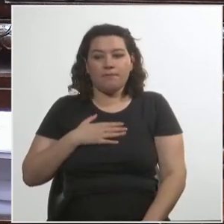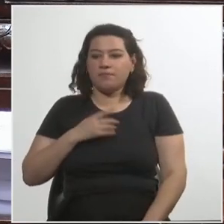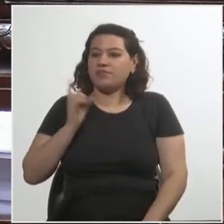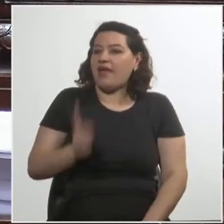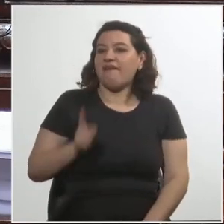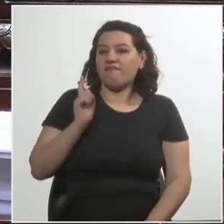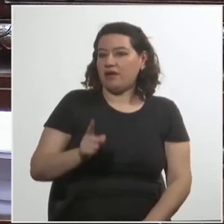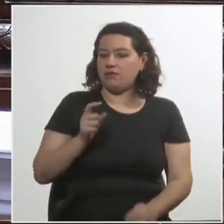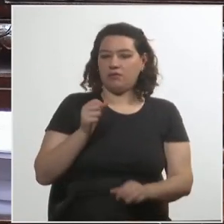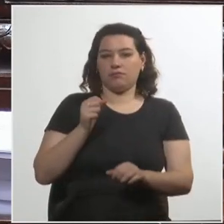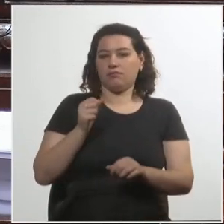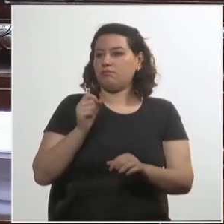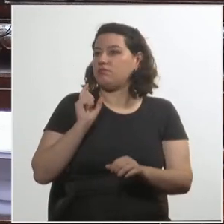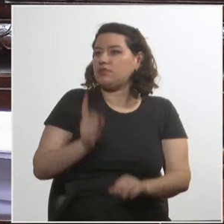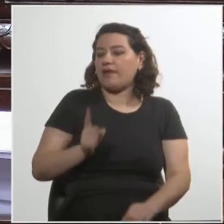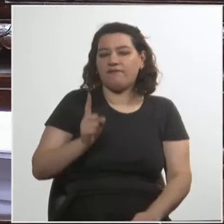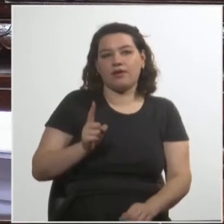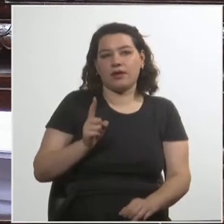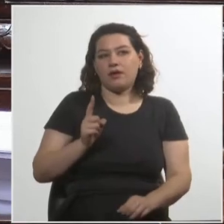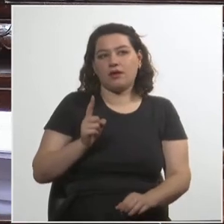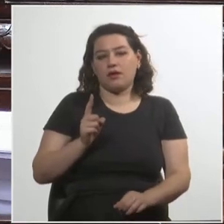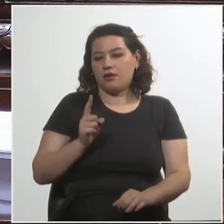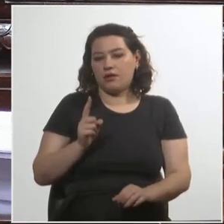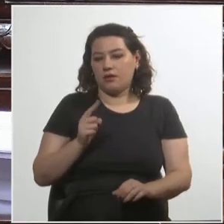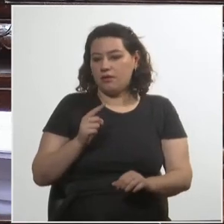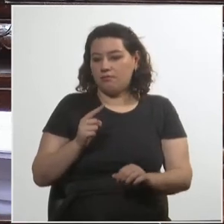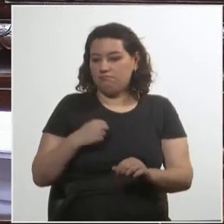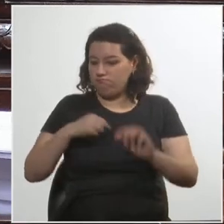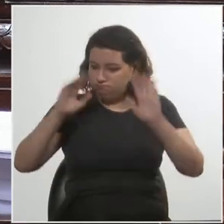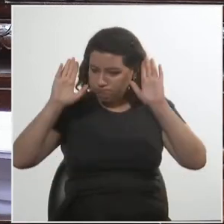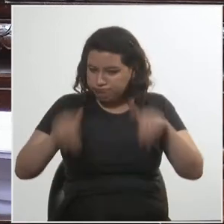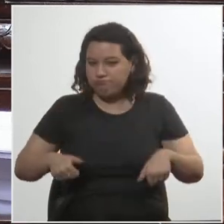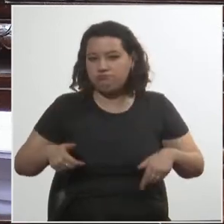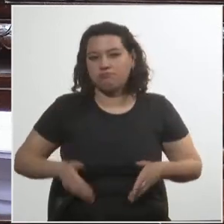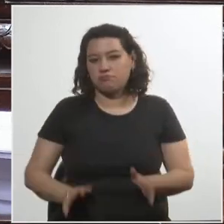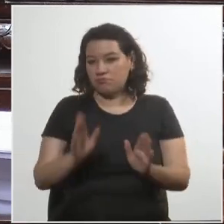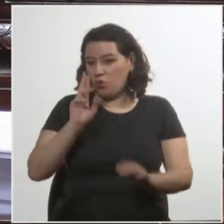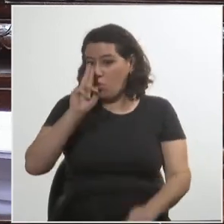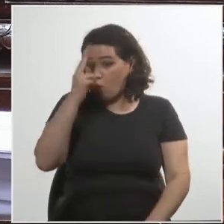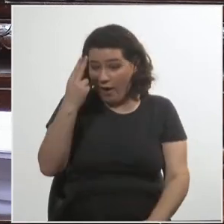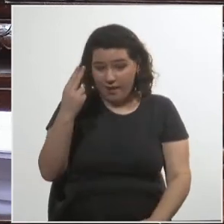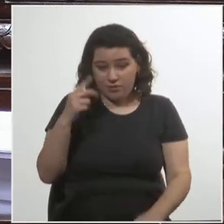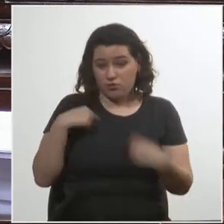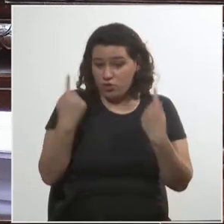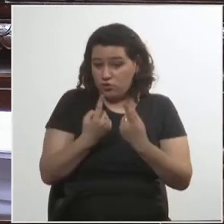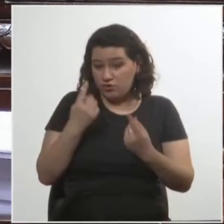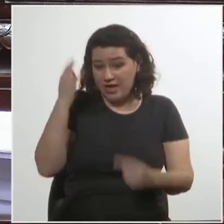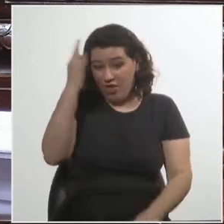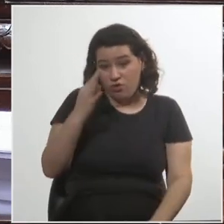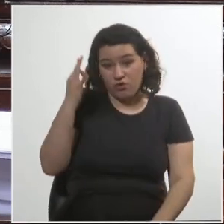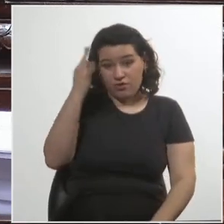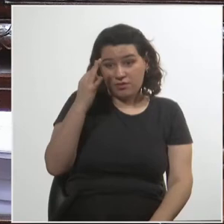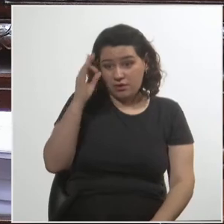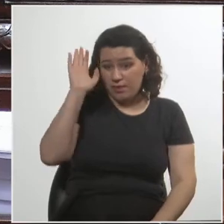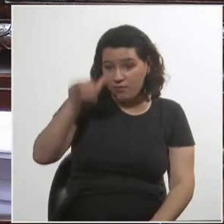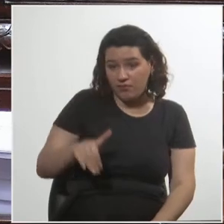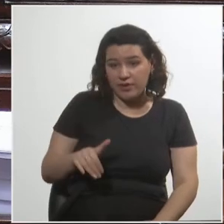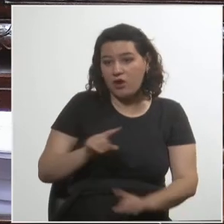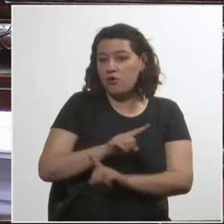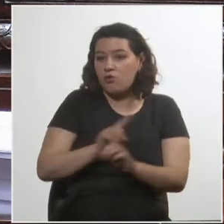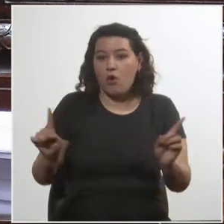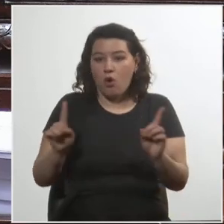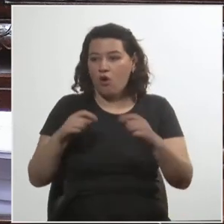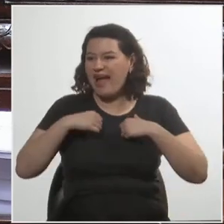El Deber patriótico que tenemos los senadores de la República de no de no este